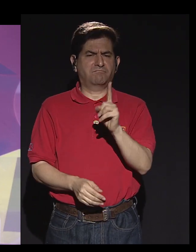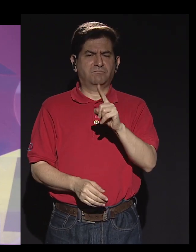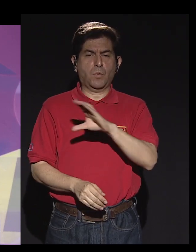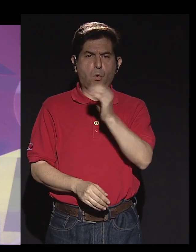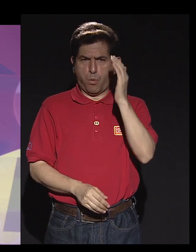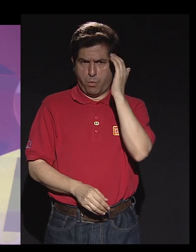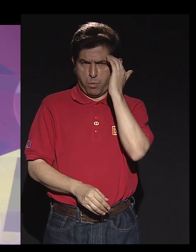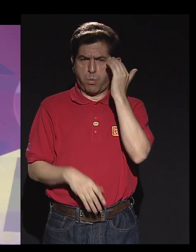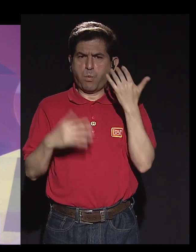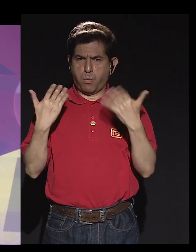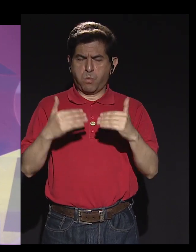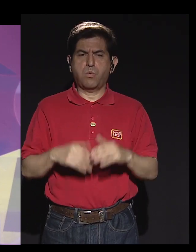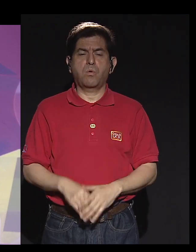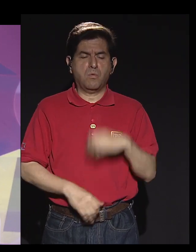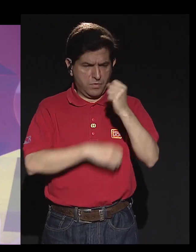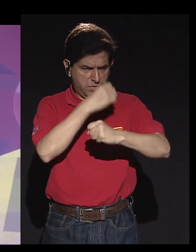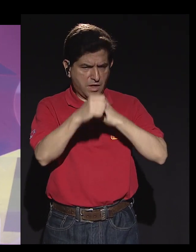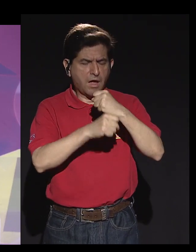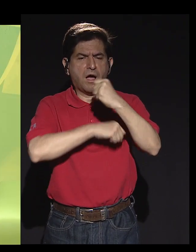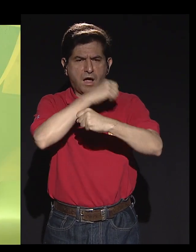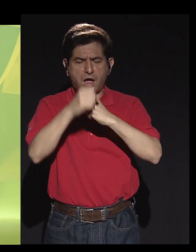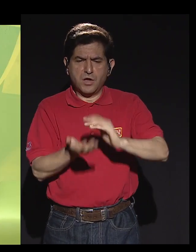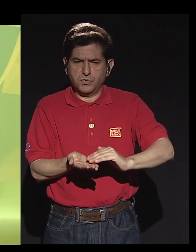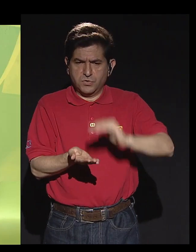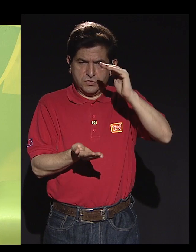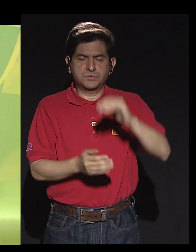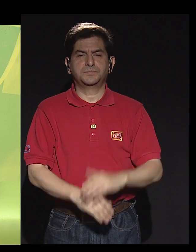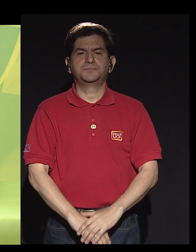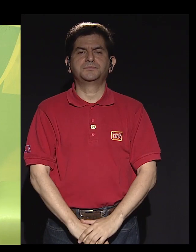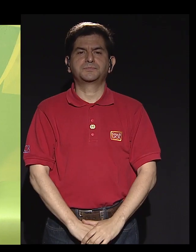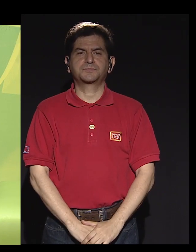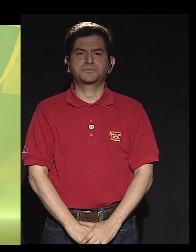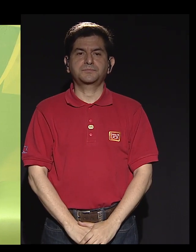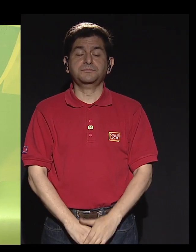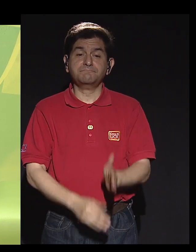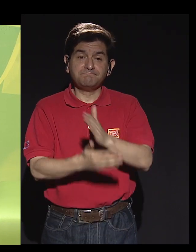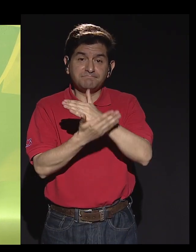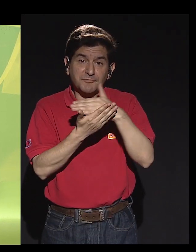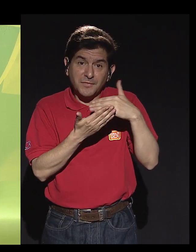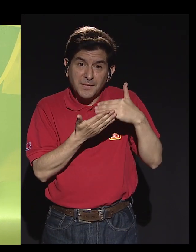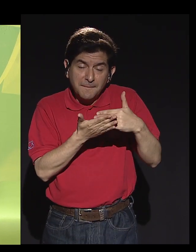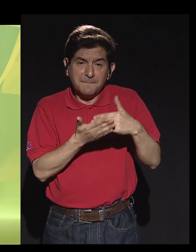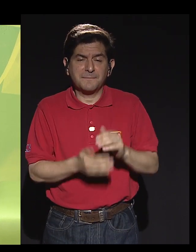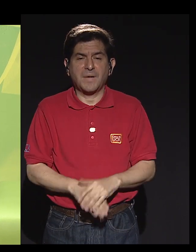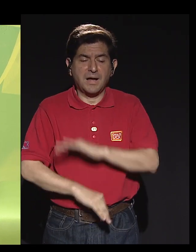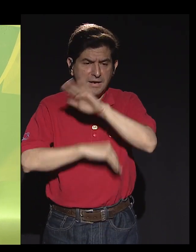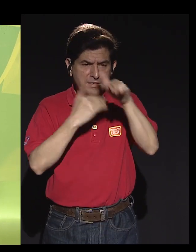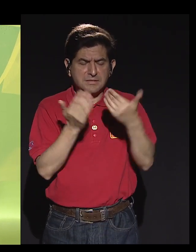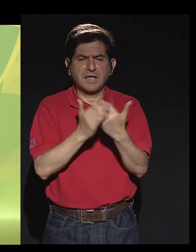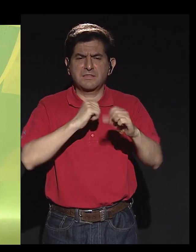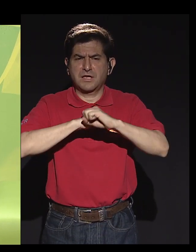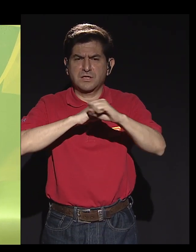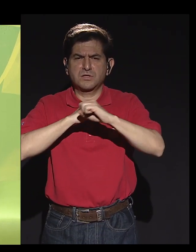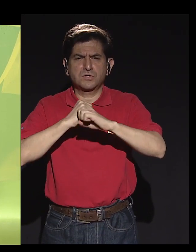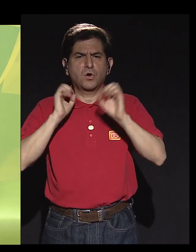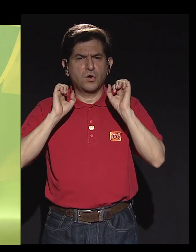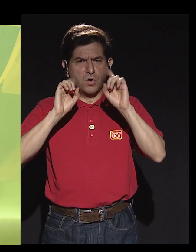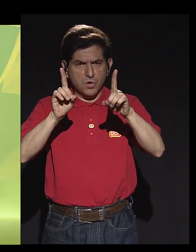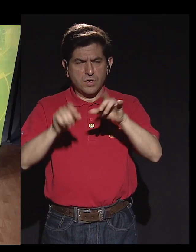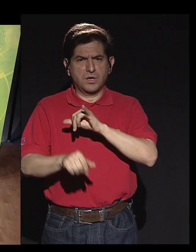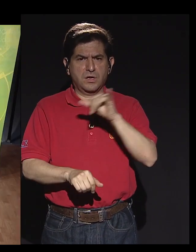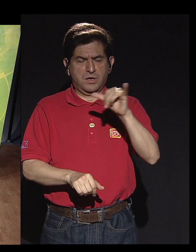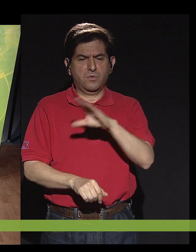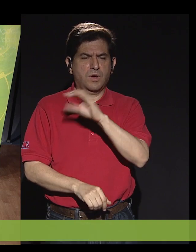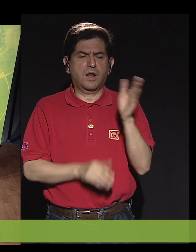y de sabiduría, ¿verdad? Que dan a través de los años. Y en este sentido, parte de todas estas campañas